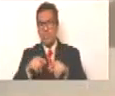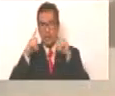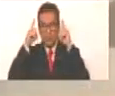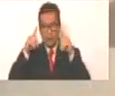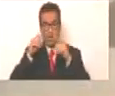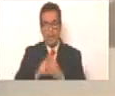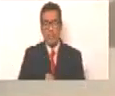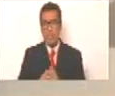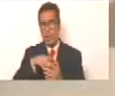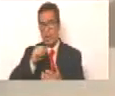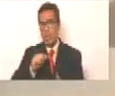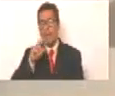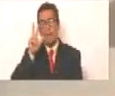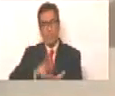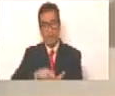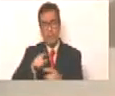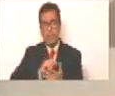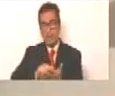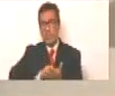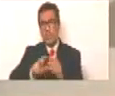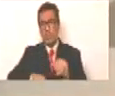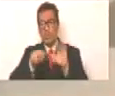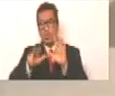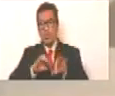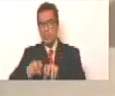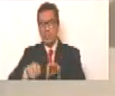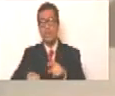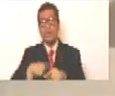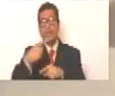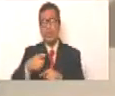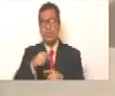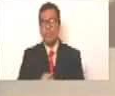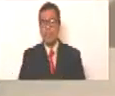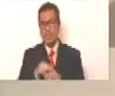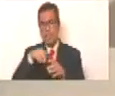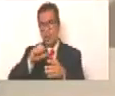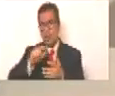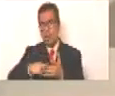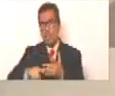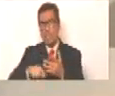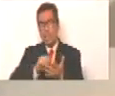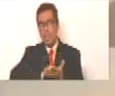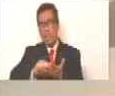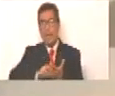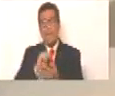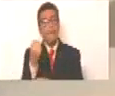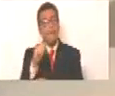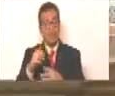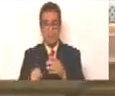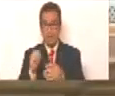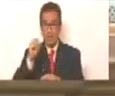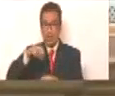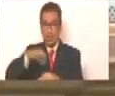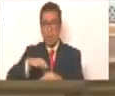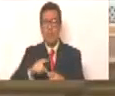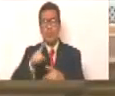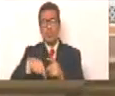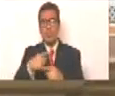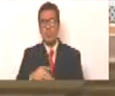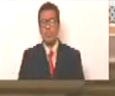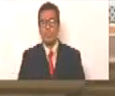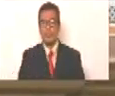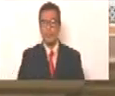para el artículo 18, quedando redactado de la manera siguiente. Epígrafe, condiciones ambientales para la siembra. Es todo, presidente. En consideración el